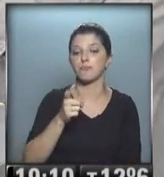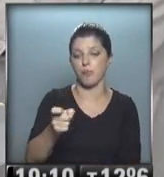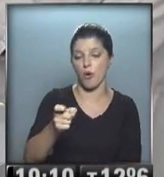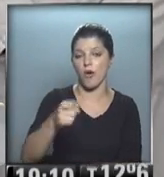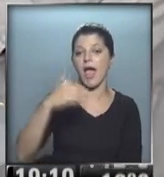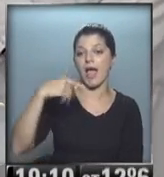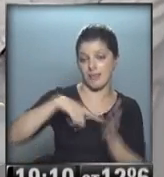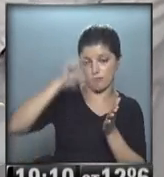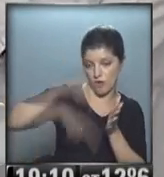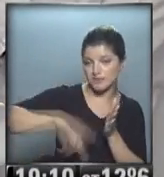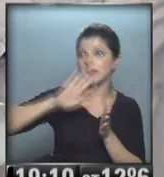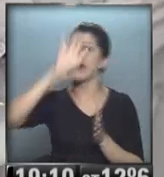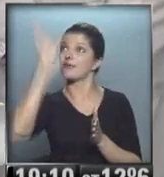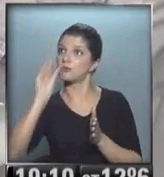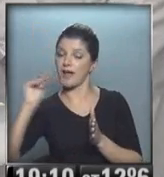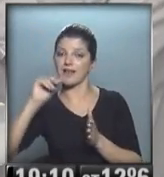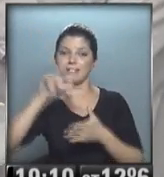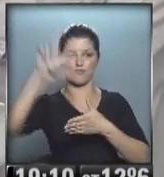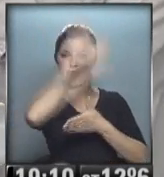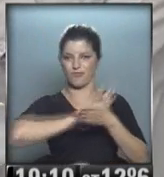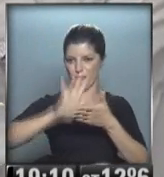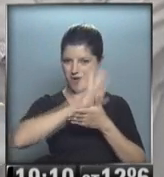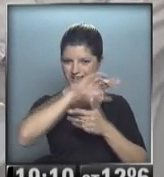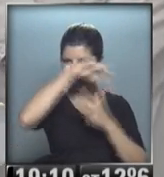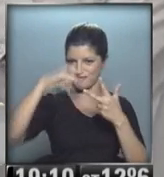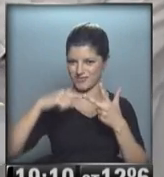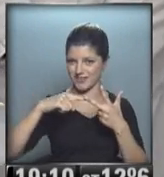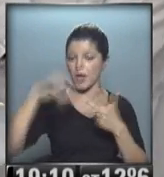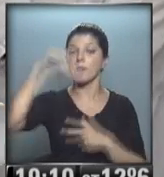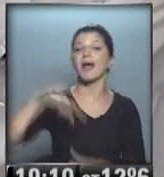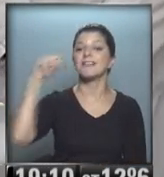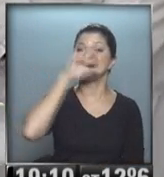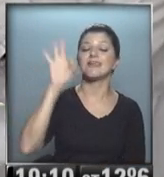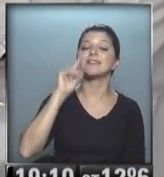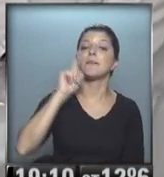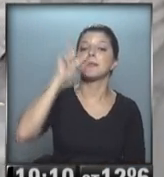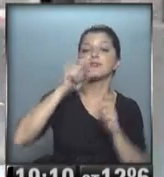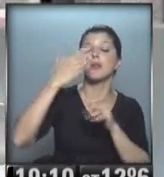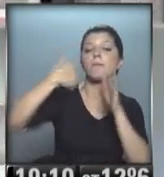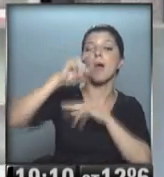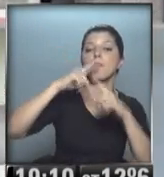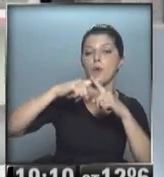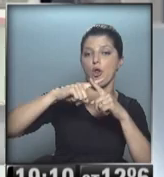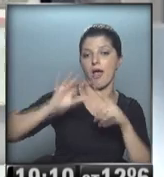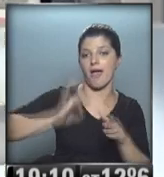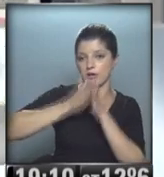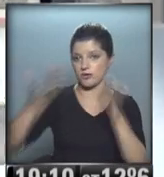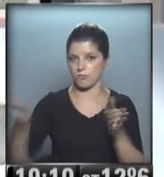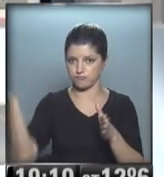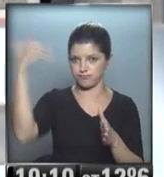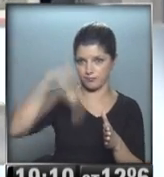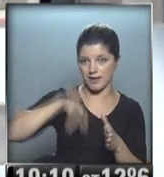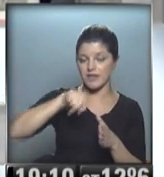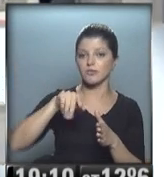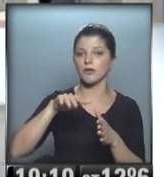nacional y regional. Por acá pasan más de 70.000 pacientes por año. Una pregunta. Y bueno, esto es